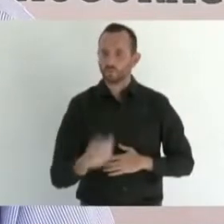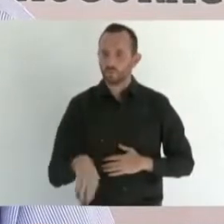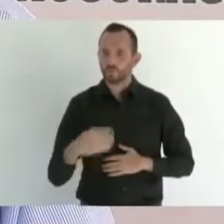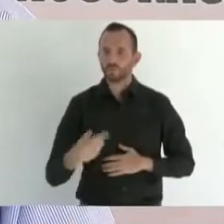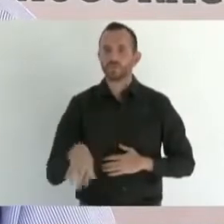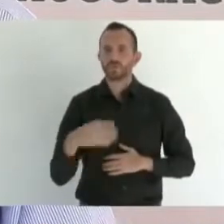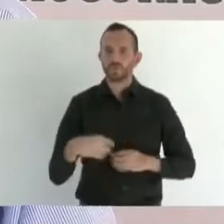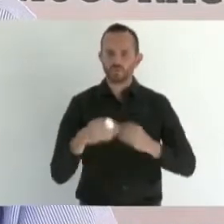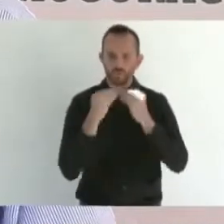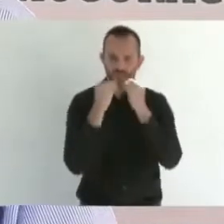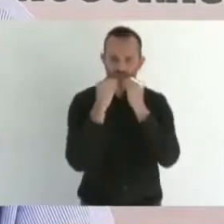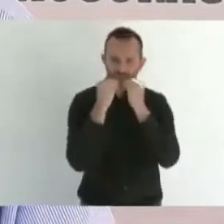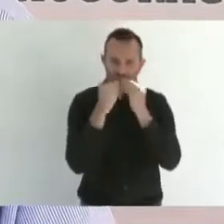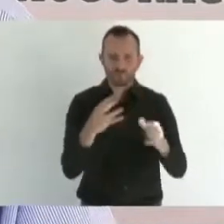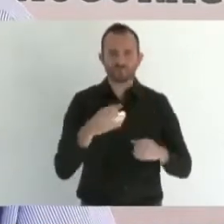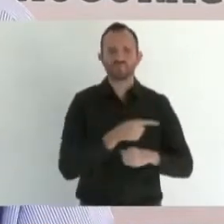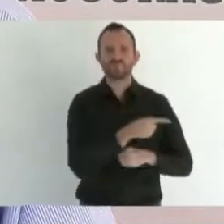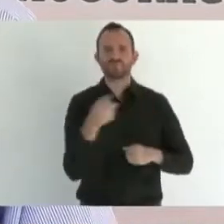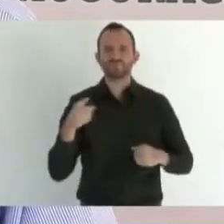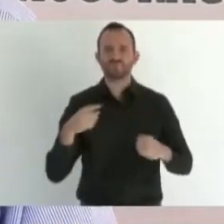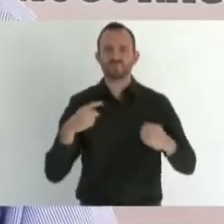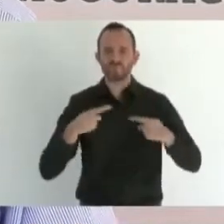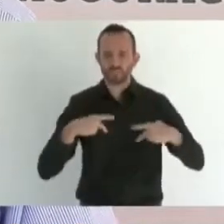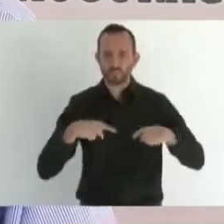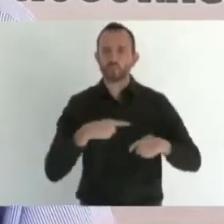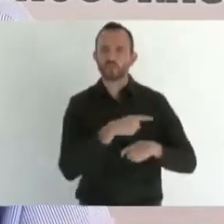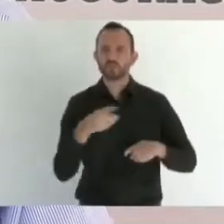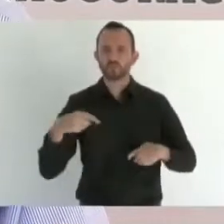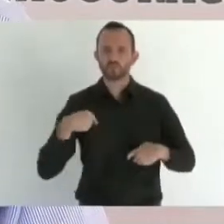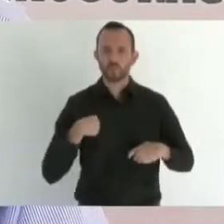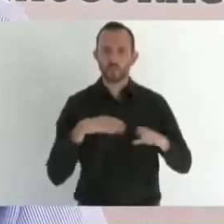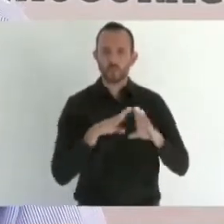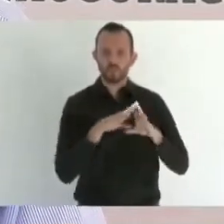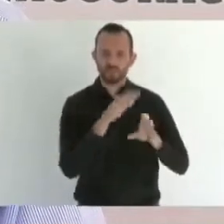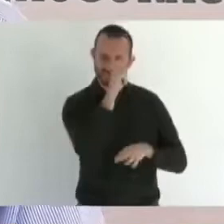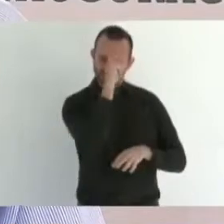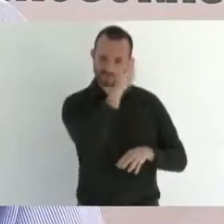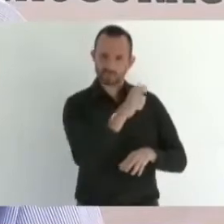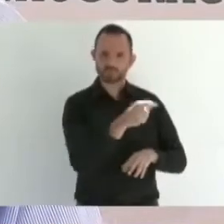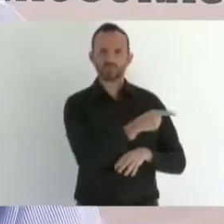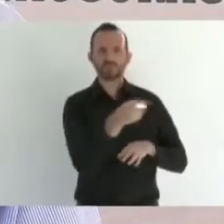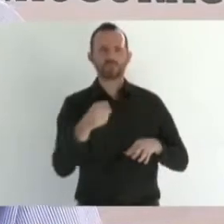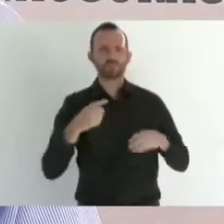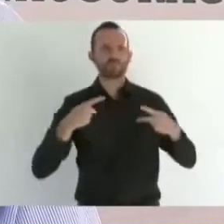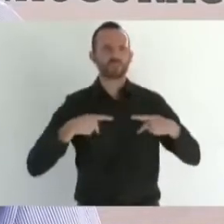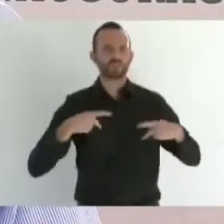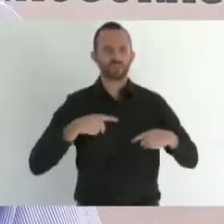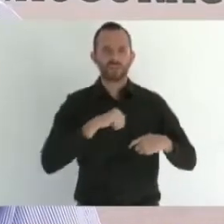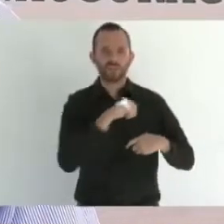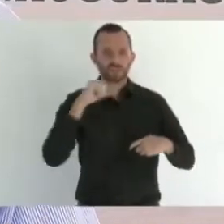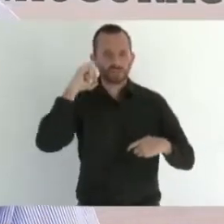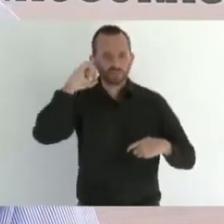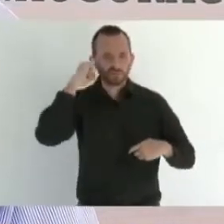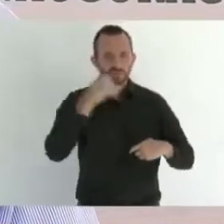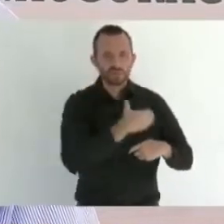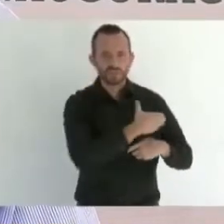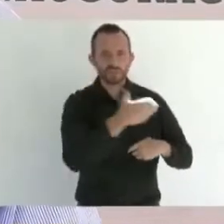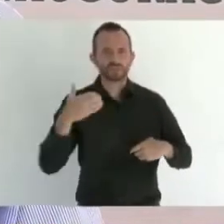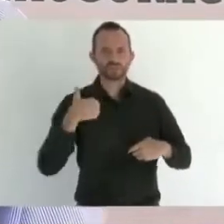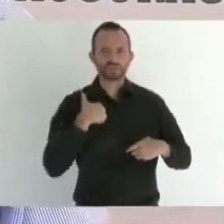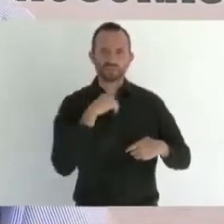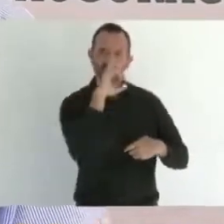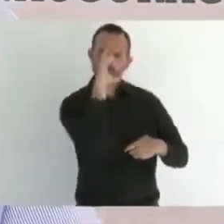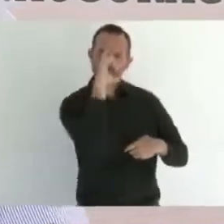cada vez se reconozca más lo que hacen los trabajadores y en particular